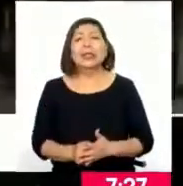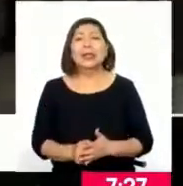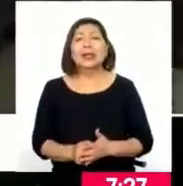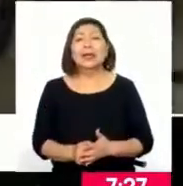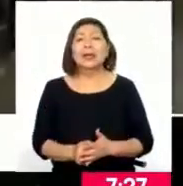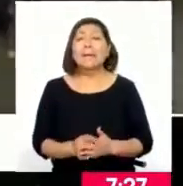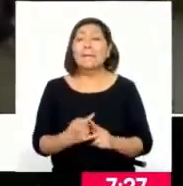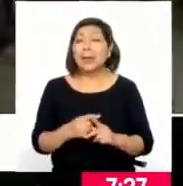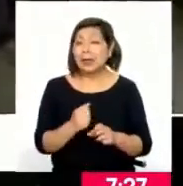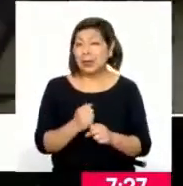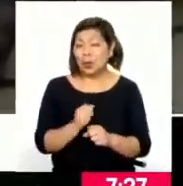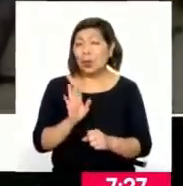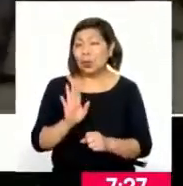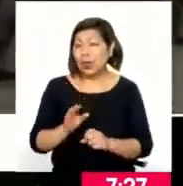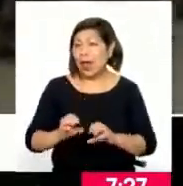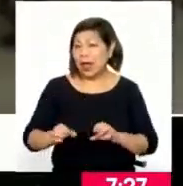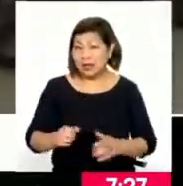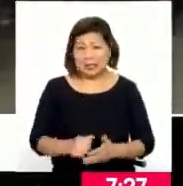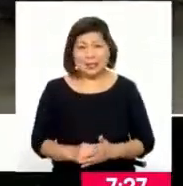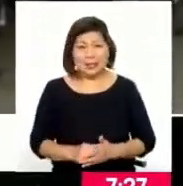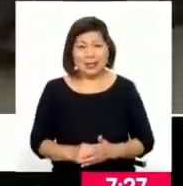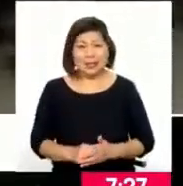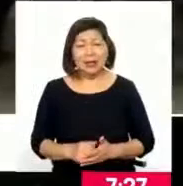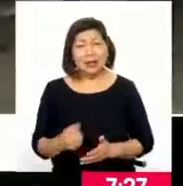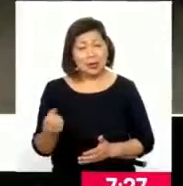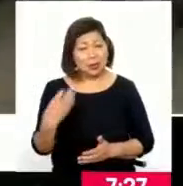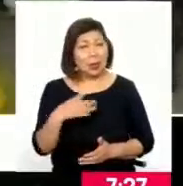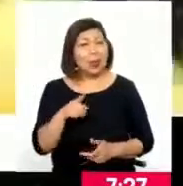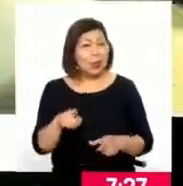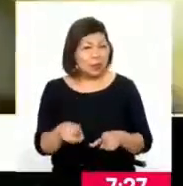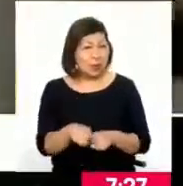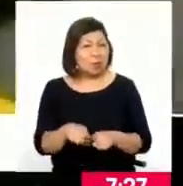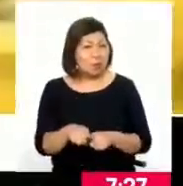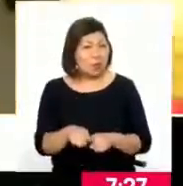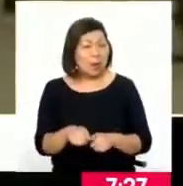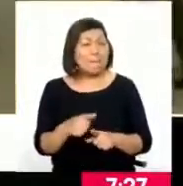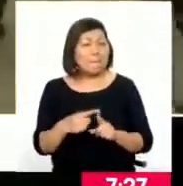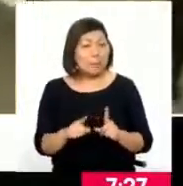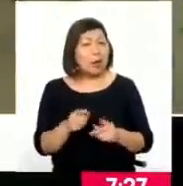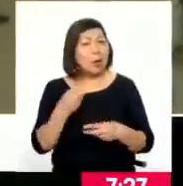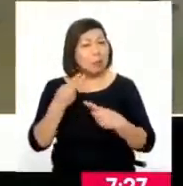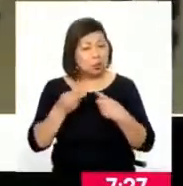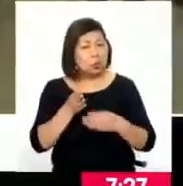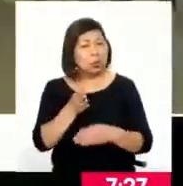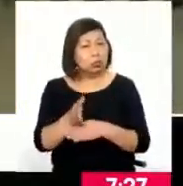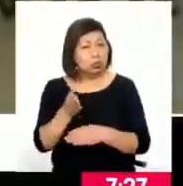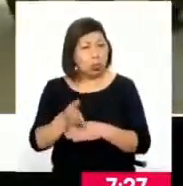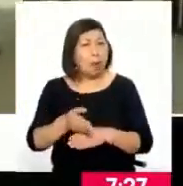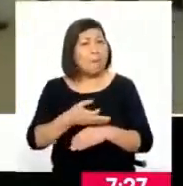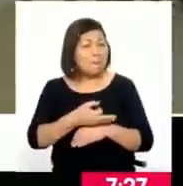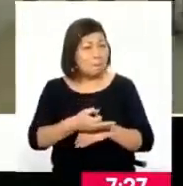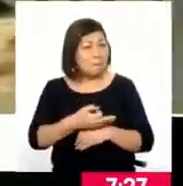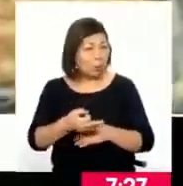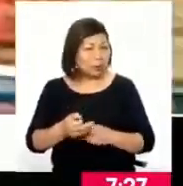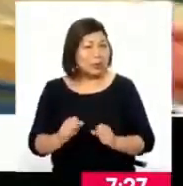calor incluso del trabajo que usted está realizando, nos contaba, ¿usted también entonces tiene previsto visitar estas zonas de convulsión?